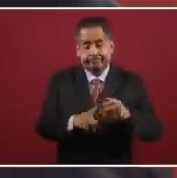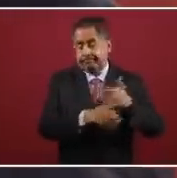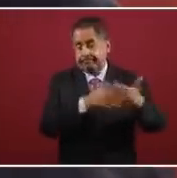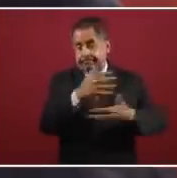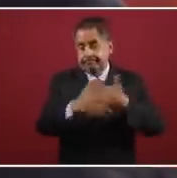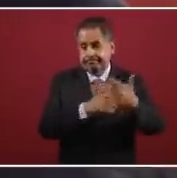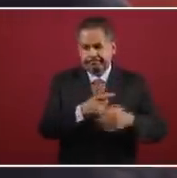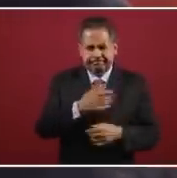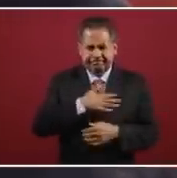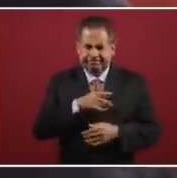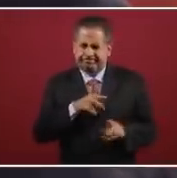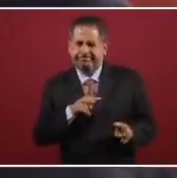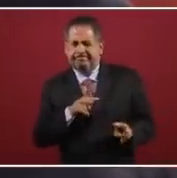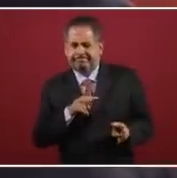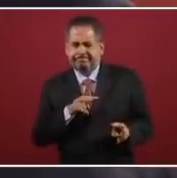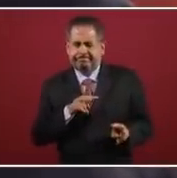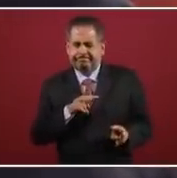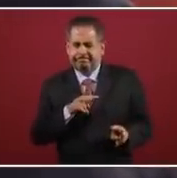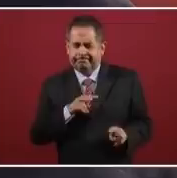me llamó la atención.